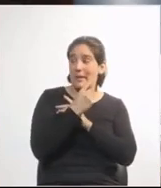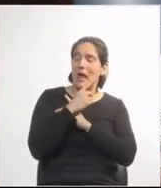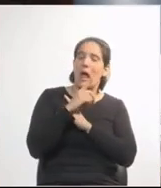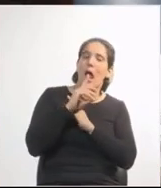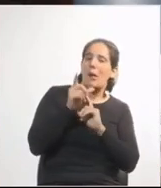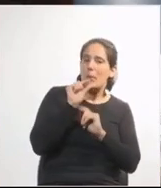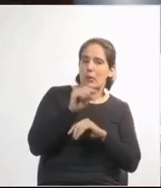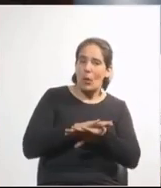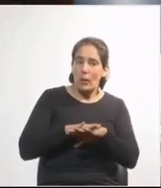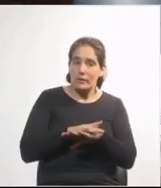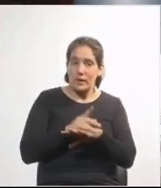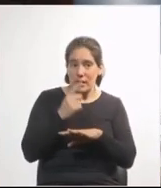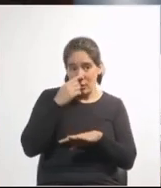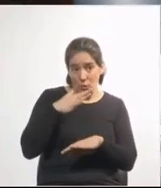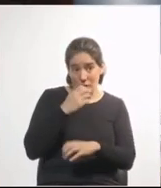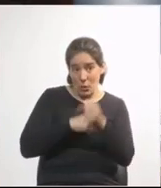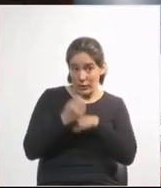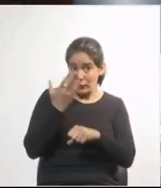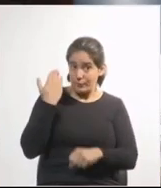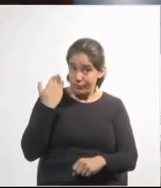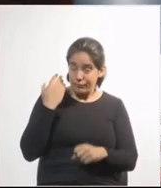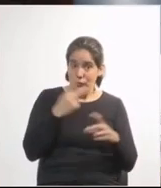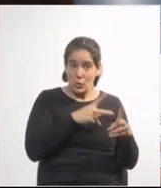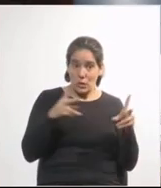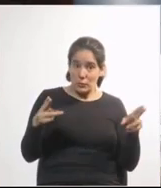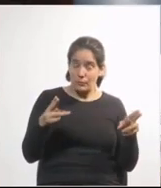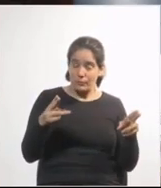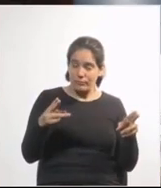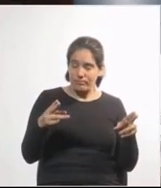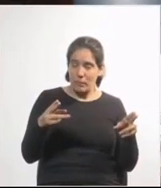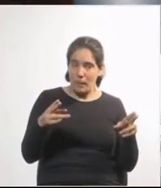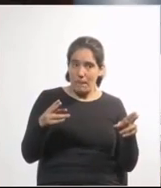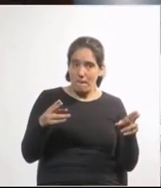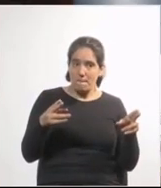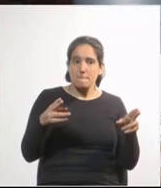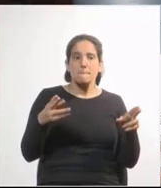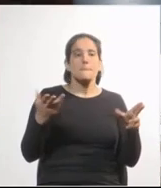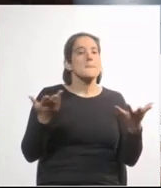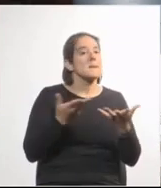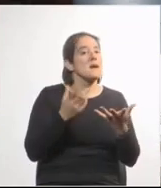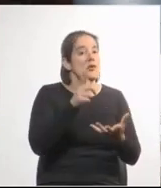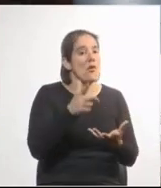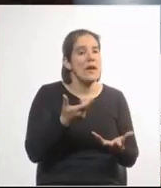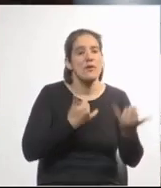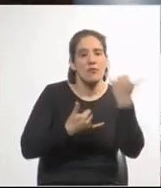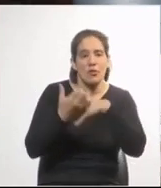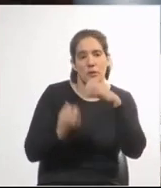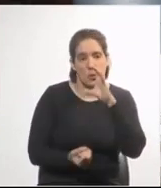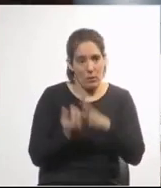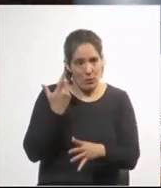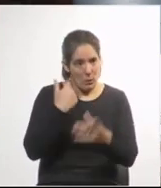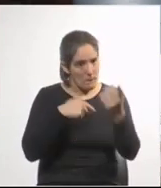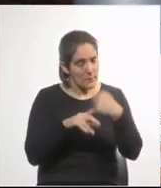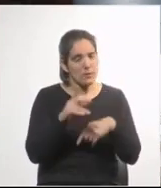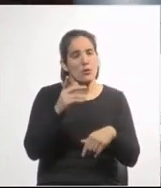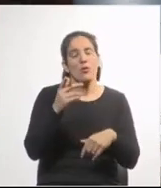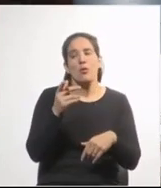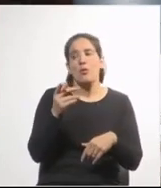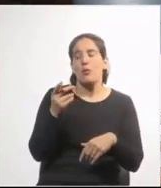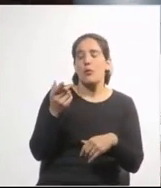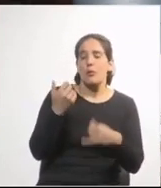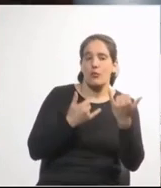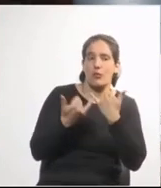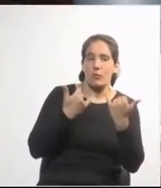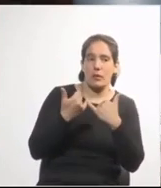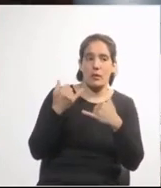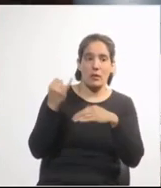grave en el último año. No tenemos aún el nuevo informe, pero un estudio reciente